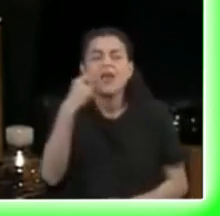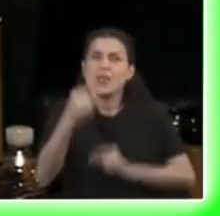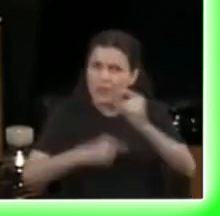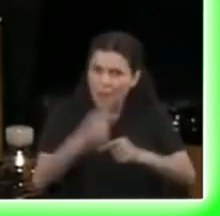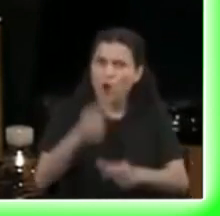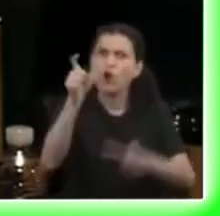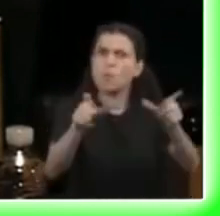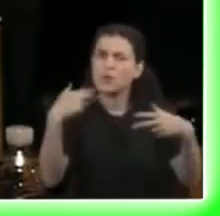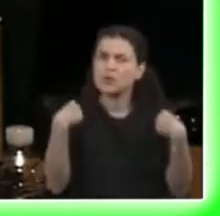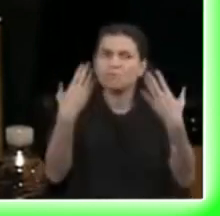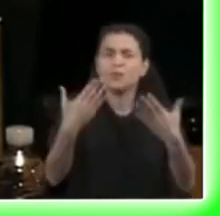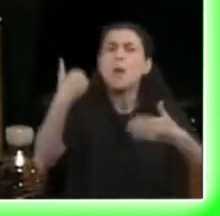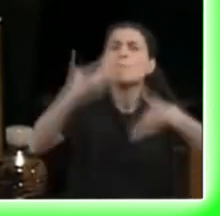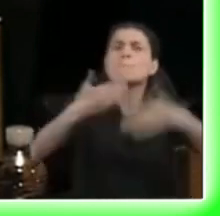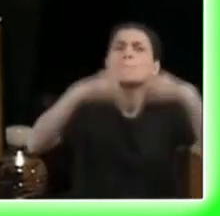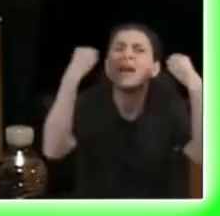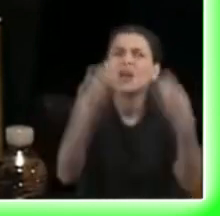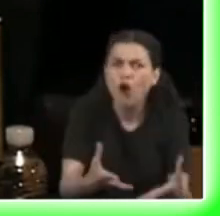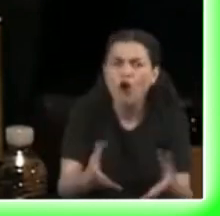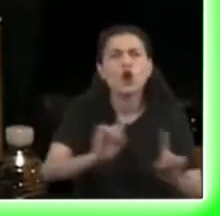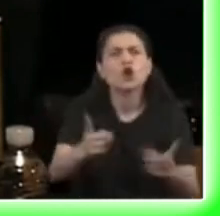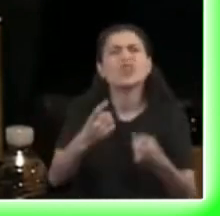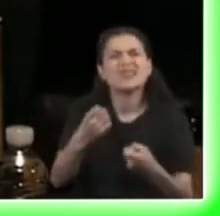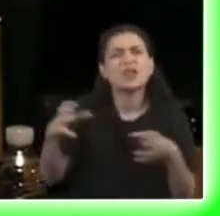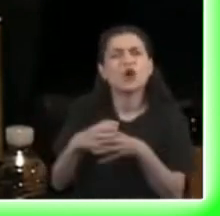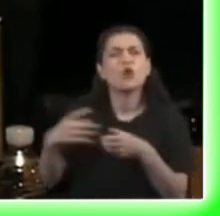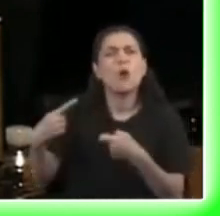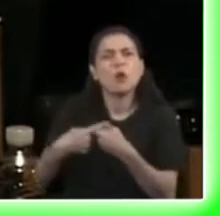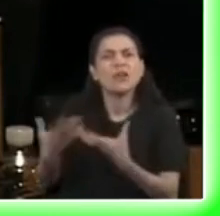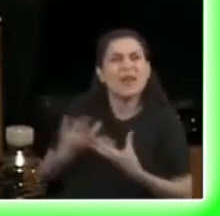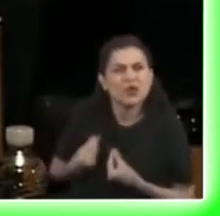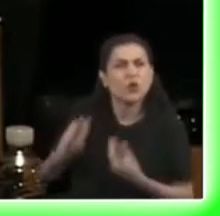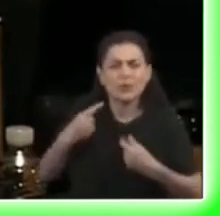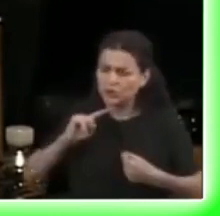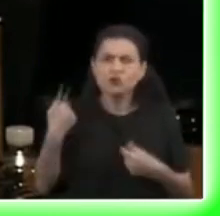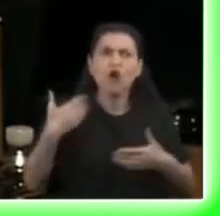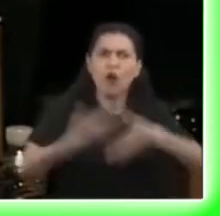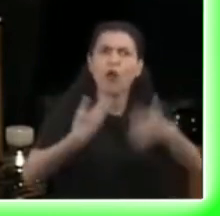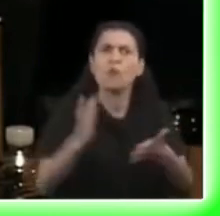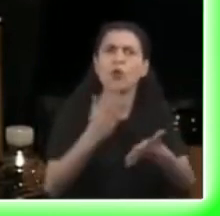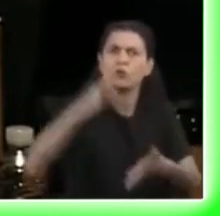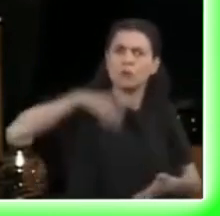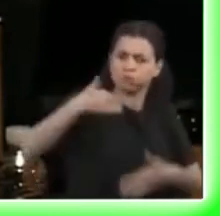por sus propios medios sin recibir ayuda de la política, ¿qué van a hacer entonces?